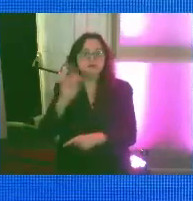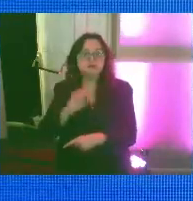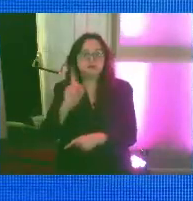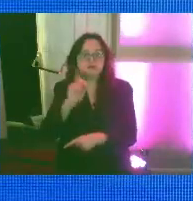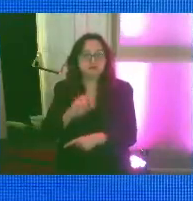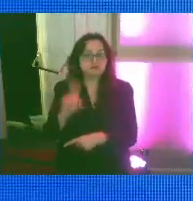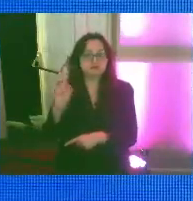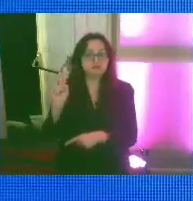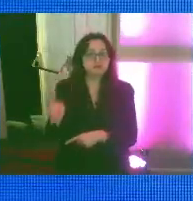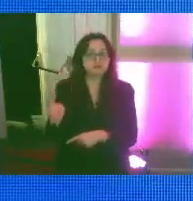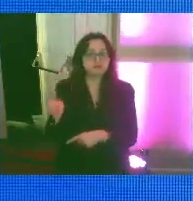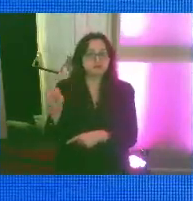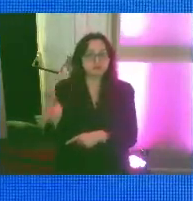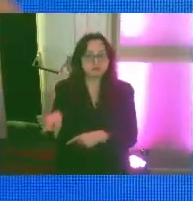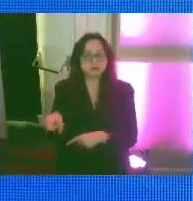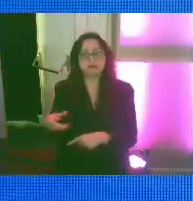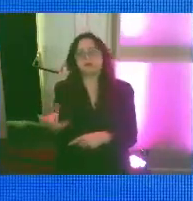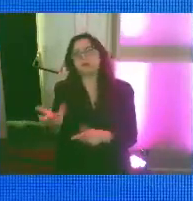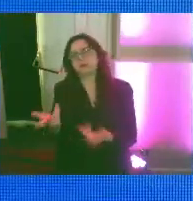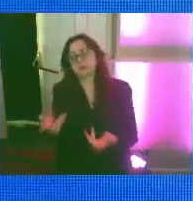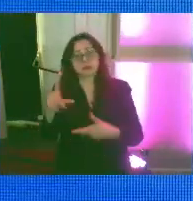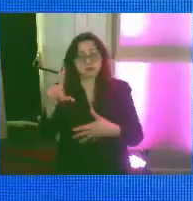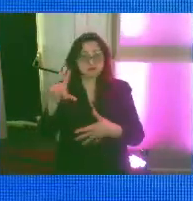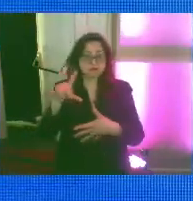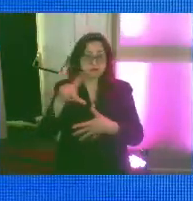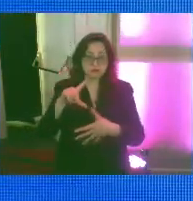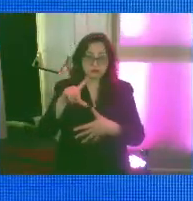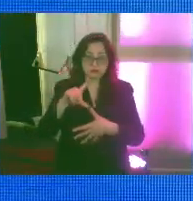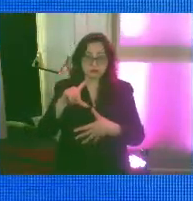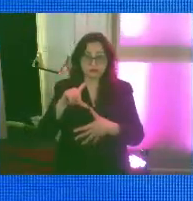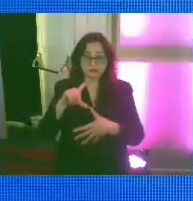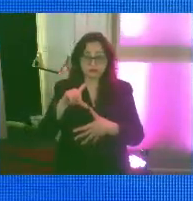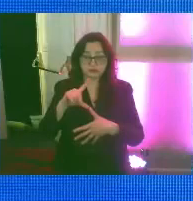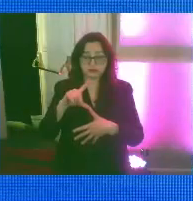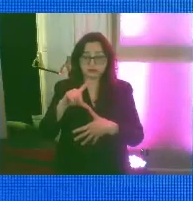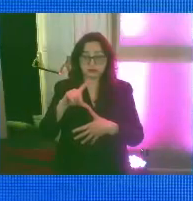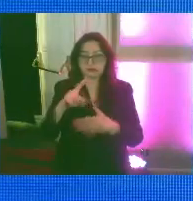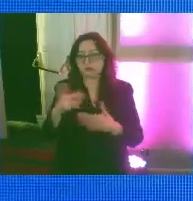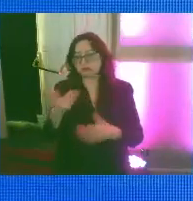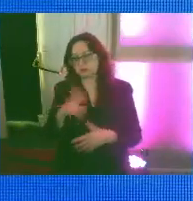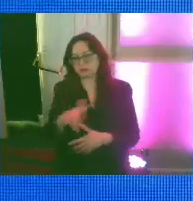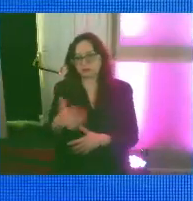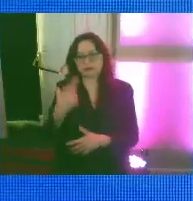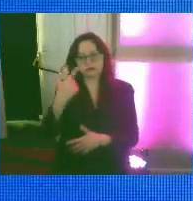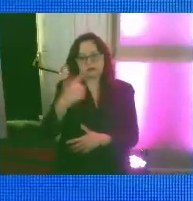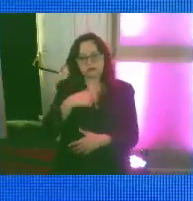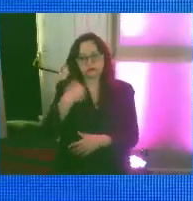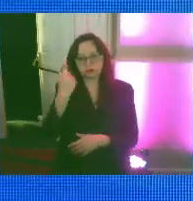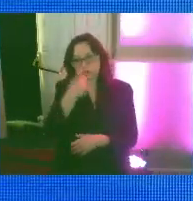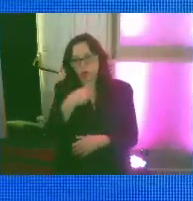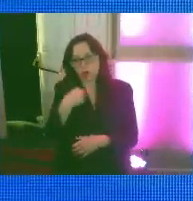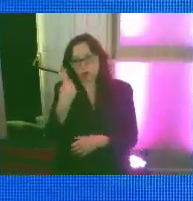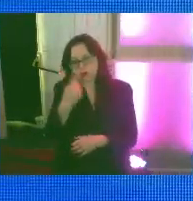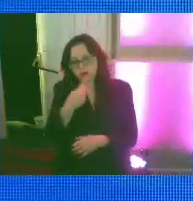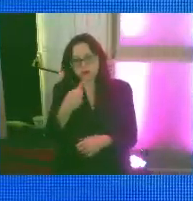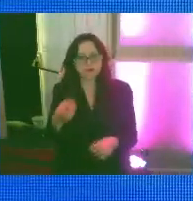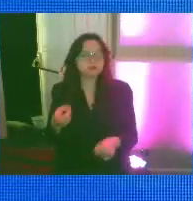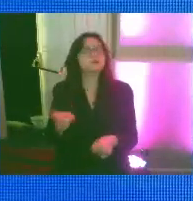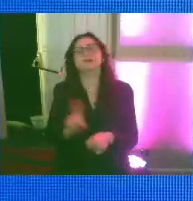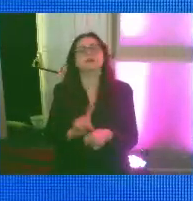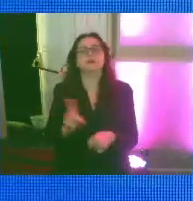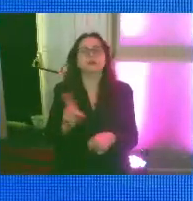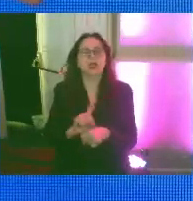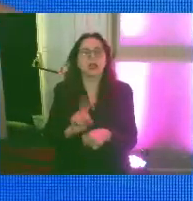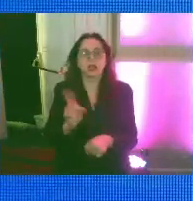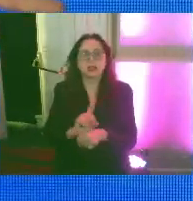llevan en promedio, en América Latina, voy a decir, para no quedarme en mi país, unas 7 horas diarias. En promedio, 7 horas diarias le